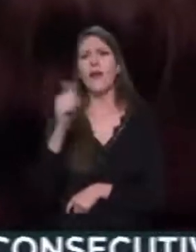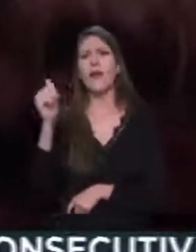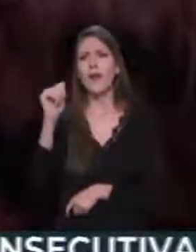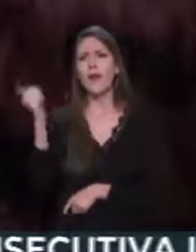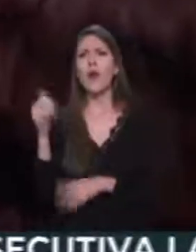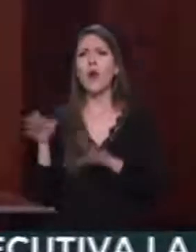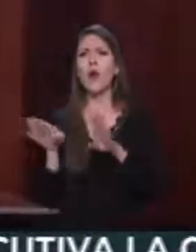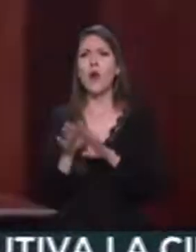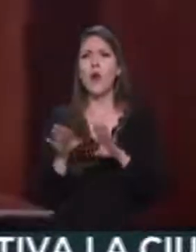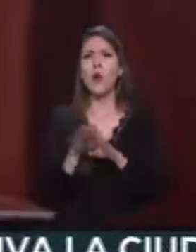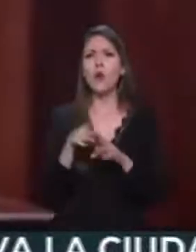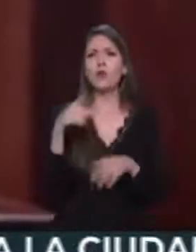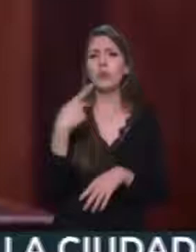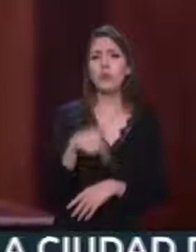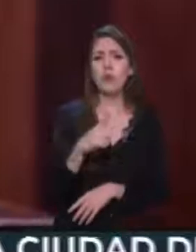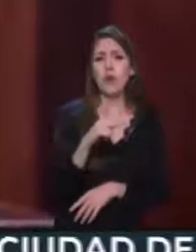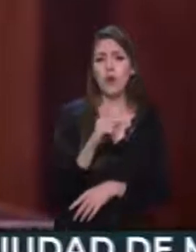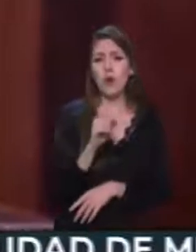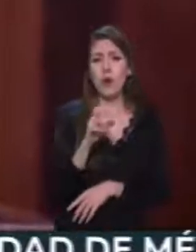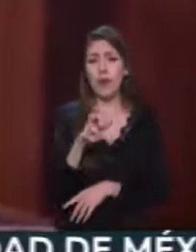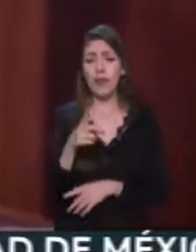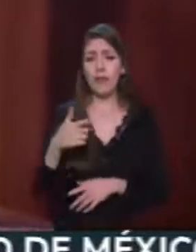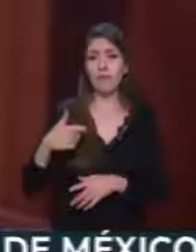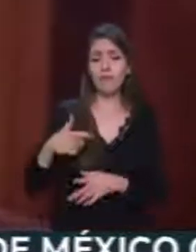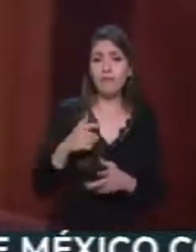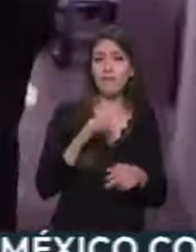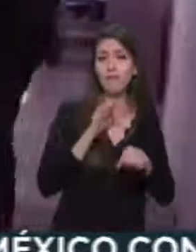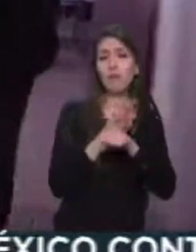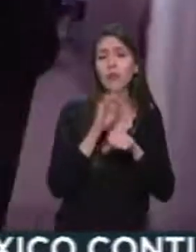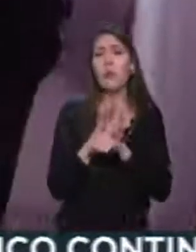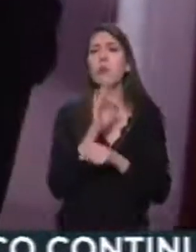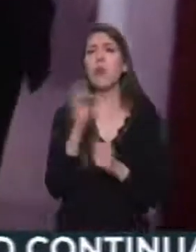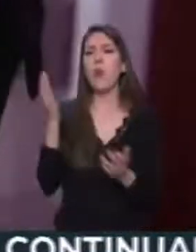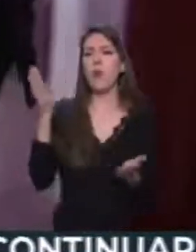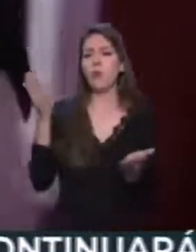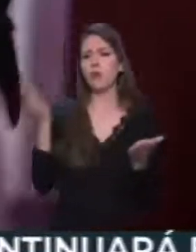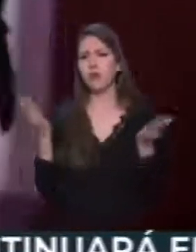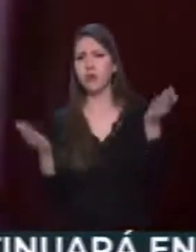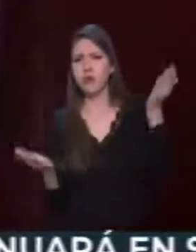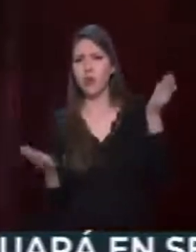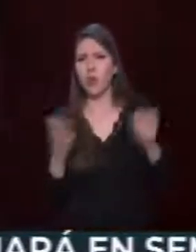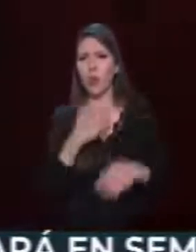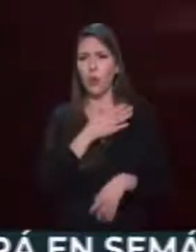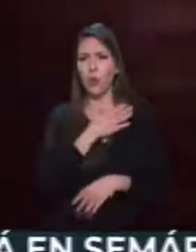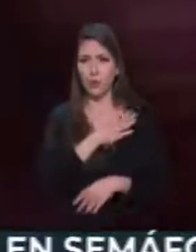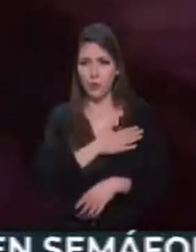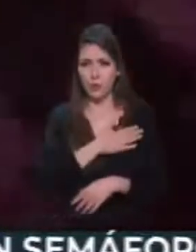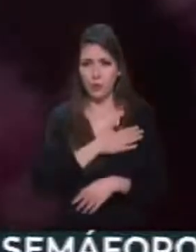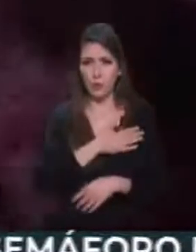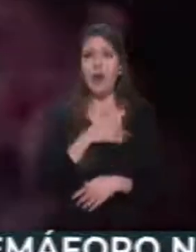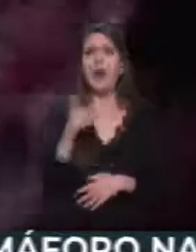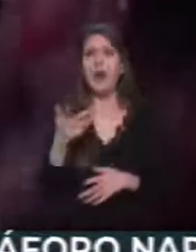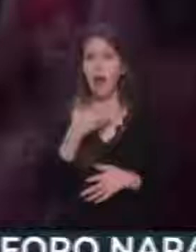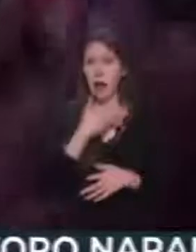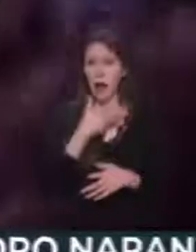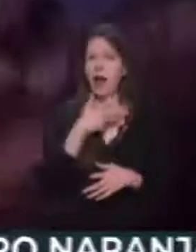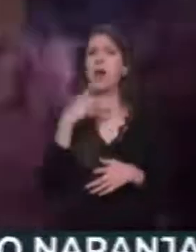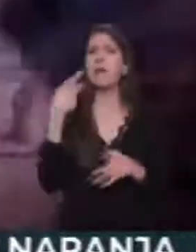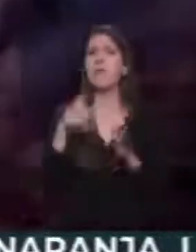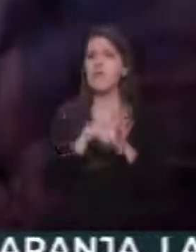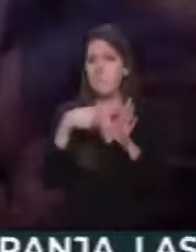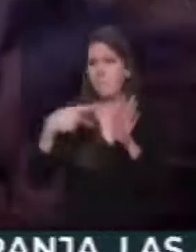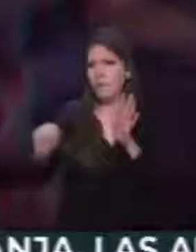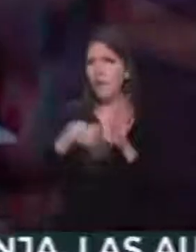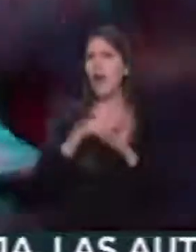el poder económico pudieron inclinar la balanza de la justicia, casos ampliamente documentados por la prensa y